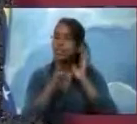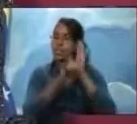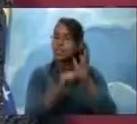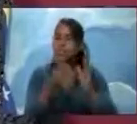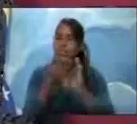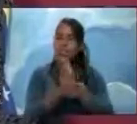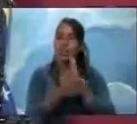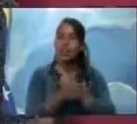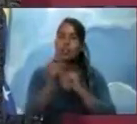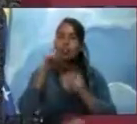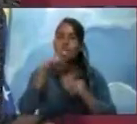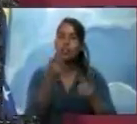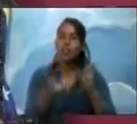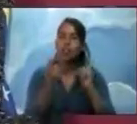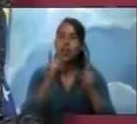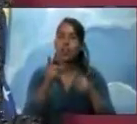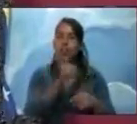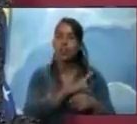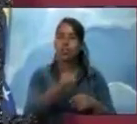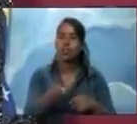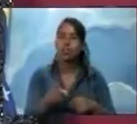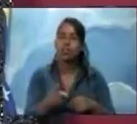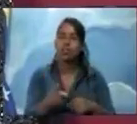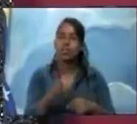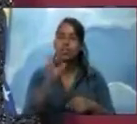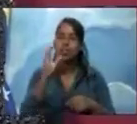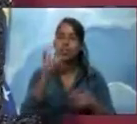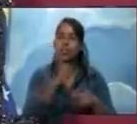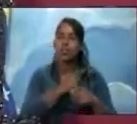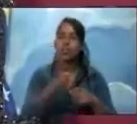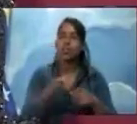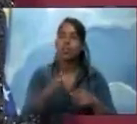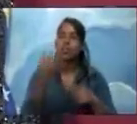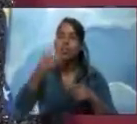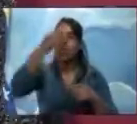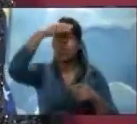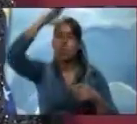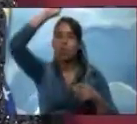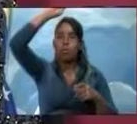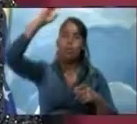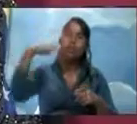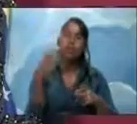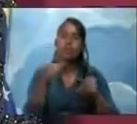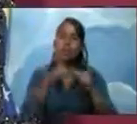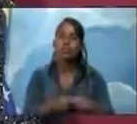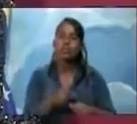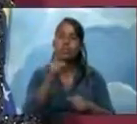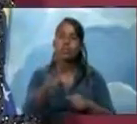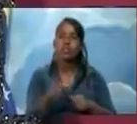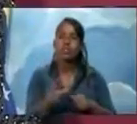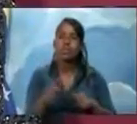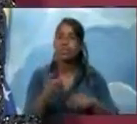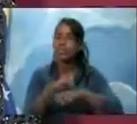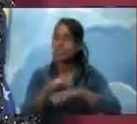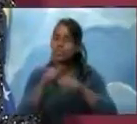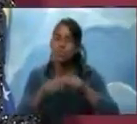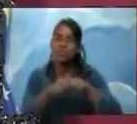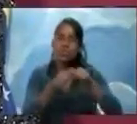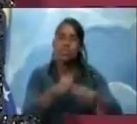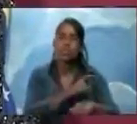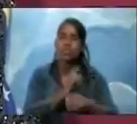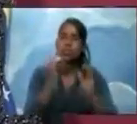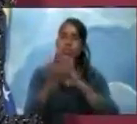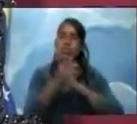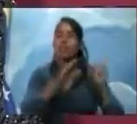a este cuerno con alguno de los César, con alguno de los emperadores romanos que mantuvieron encarnizadas persecuciones en contra de